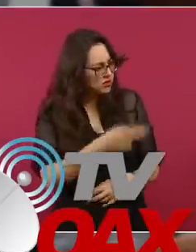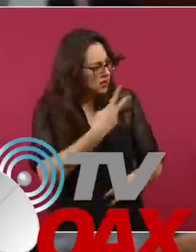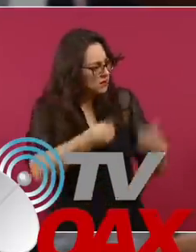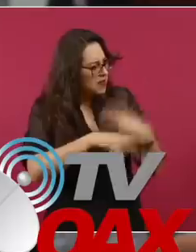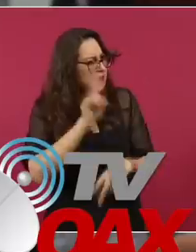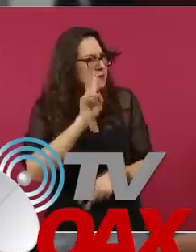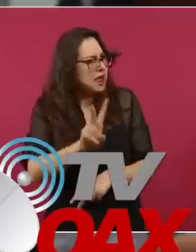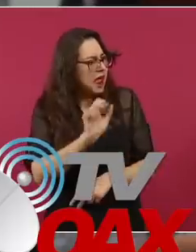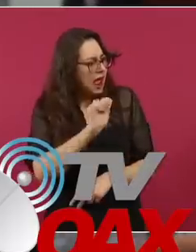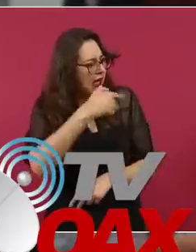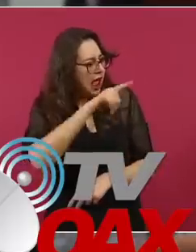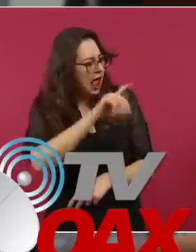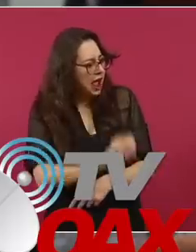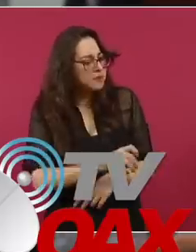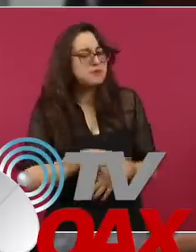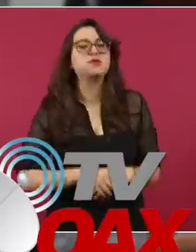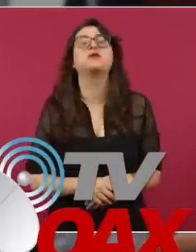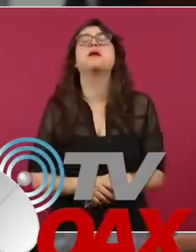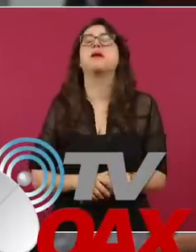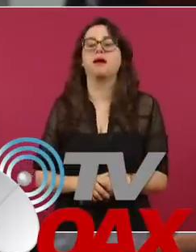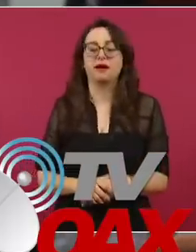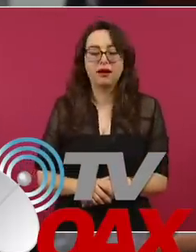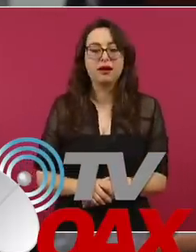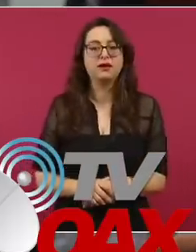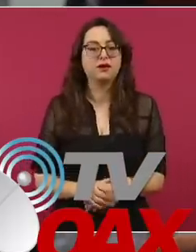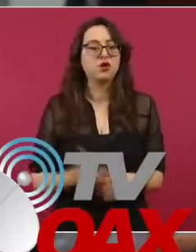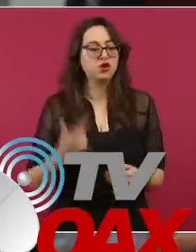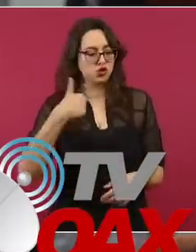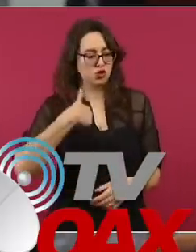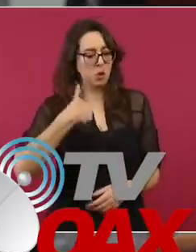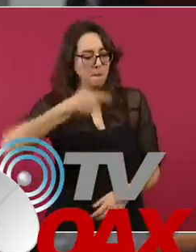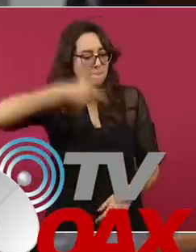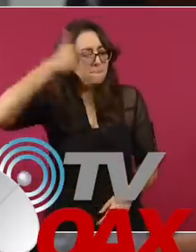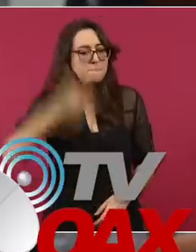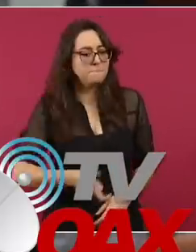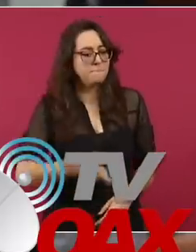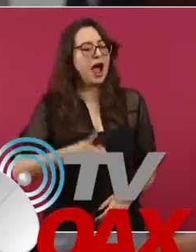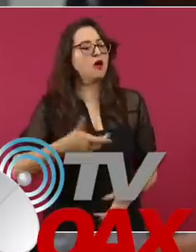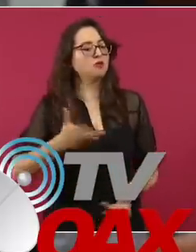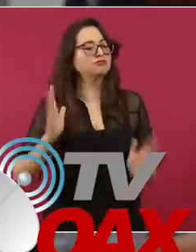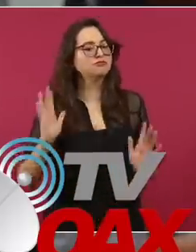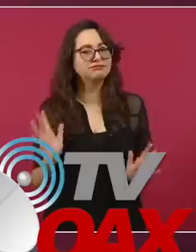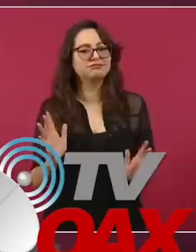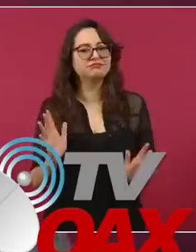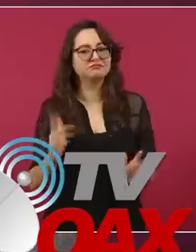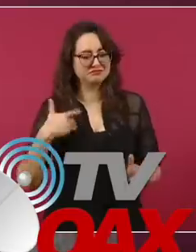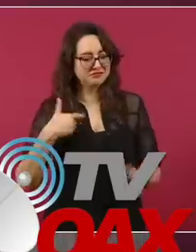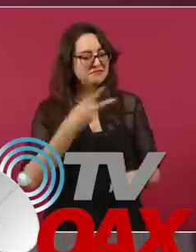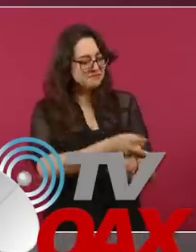Sí. Bueno, permítame invitarle un ron de mi parte.